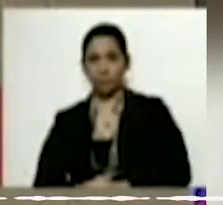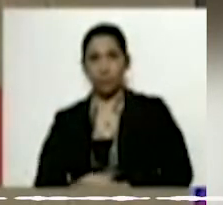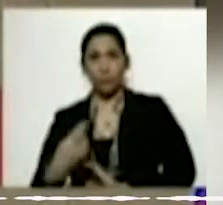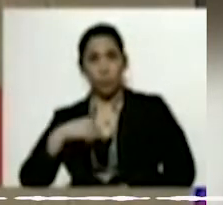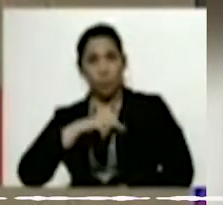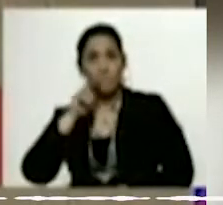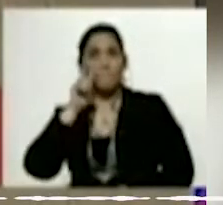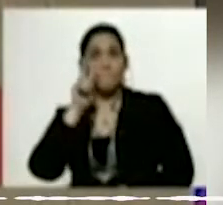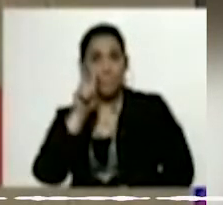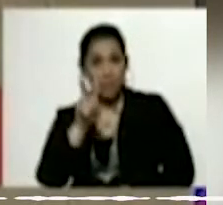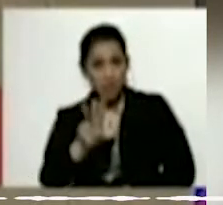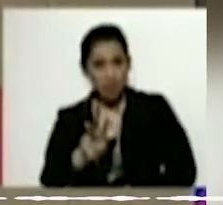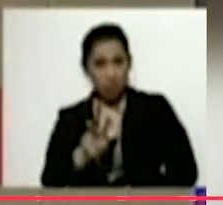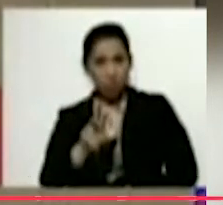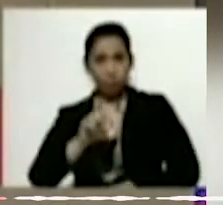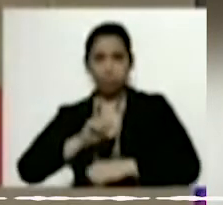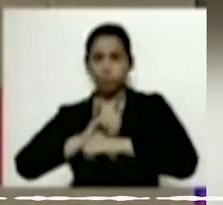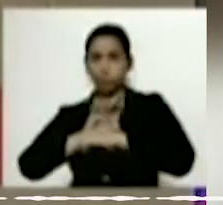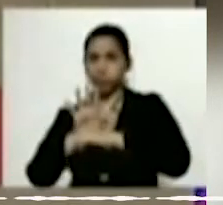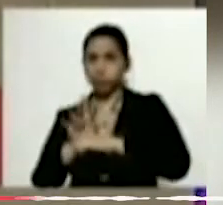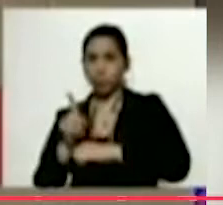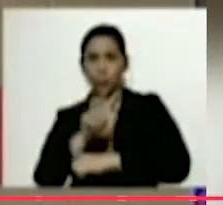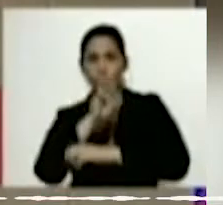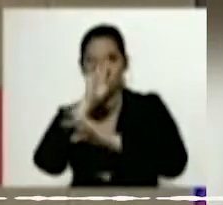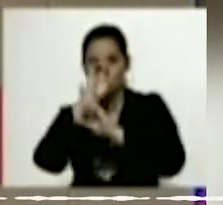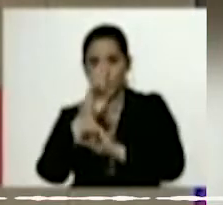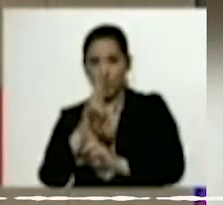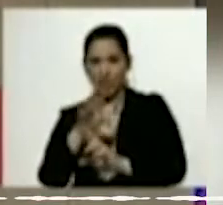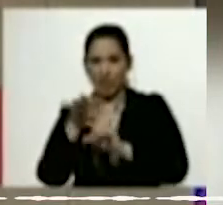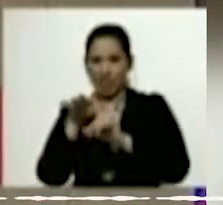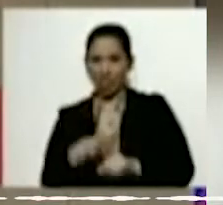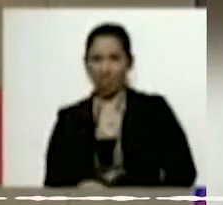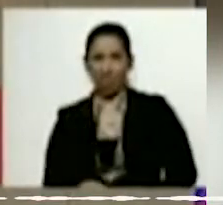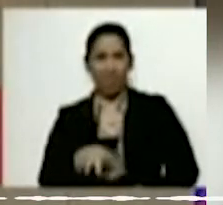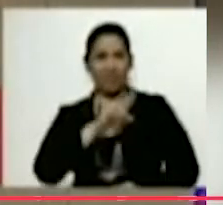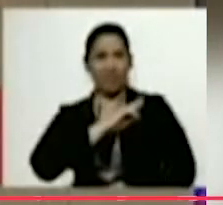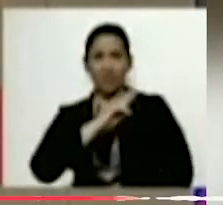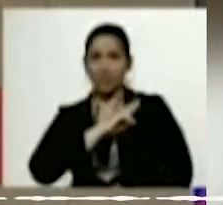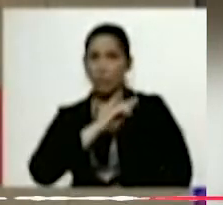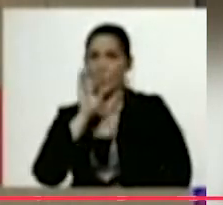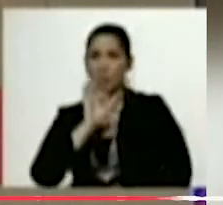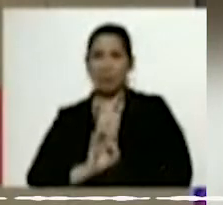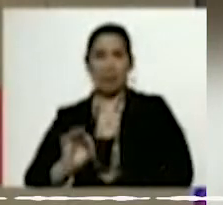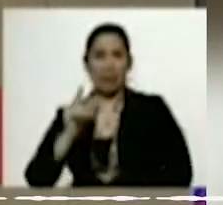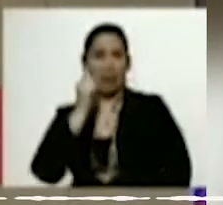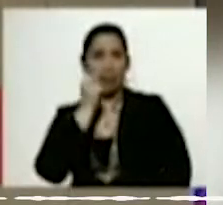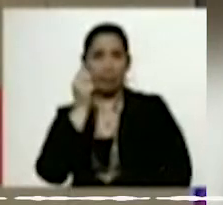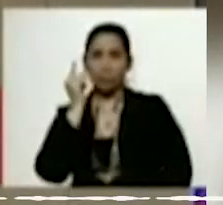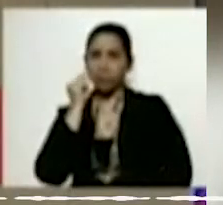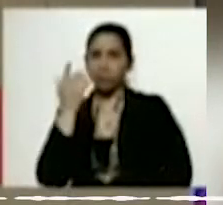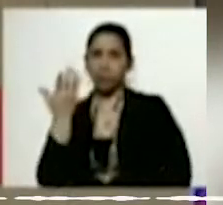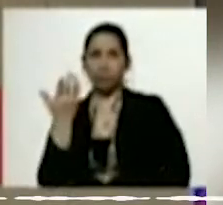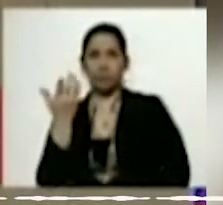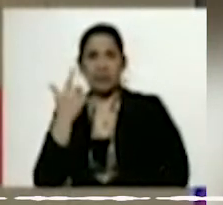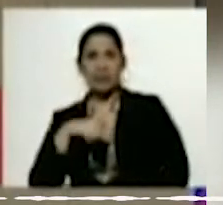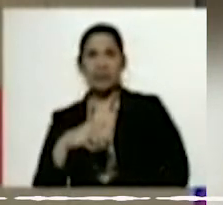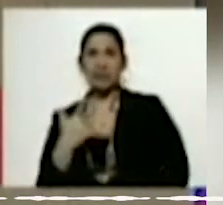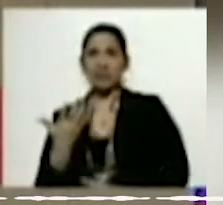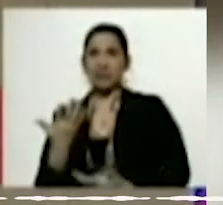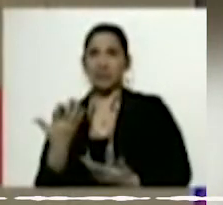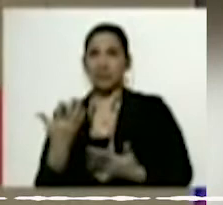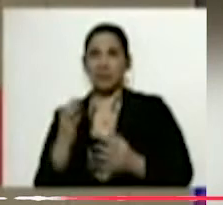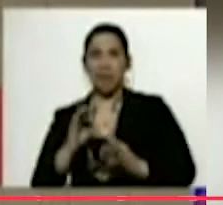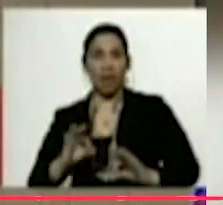visto que el COVID-19 no respeta ni discrimina credo, ni género, ni orientación,